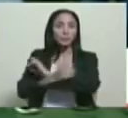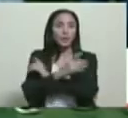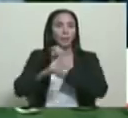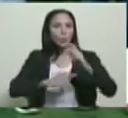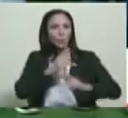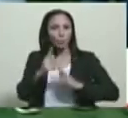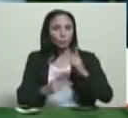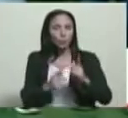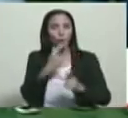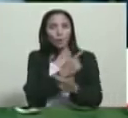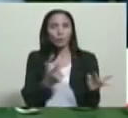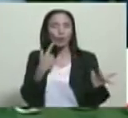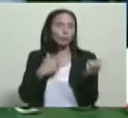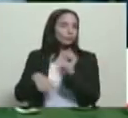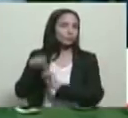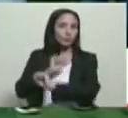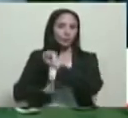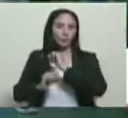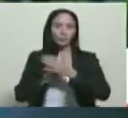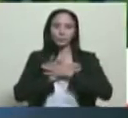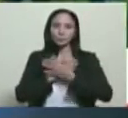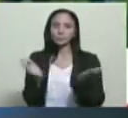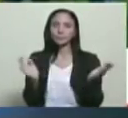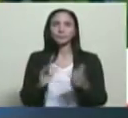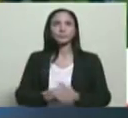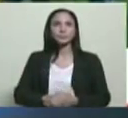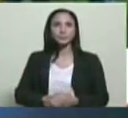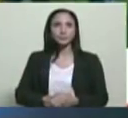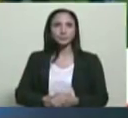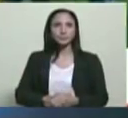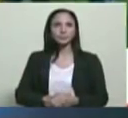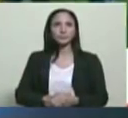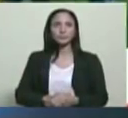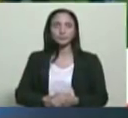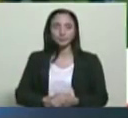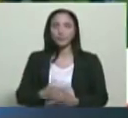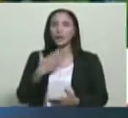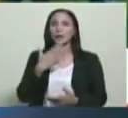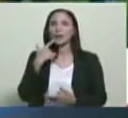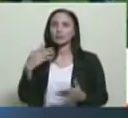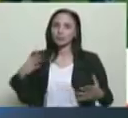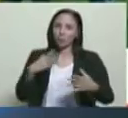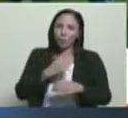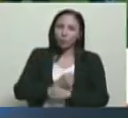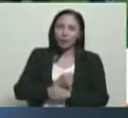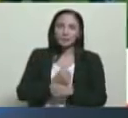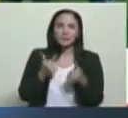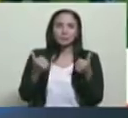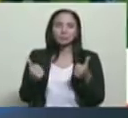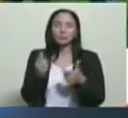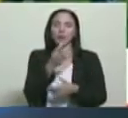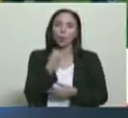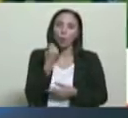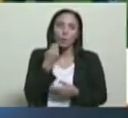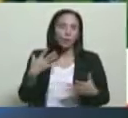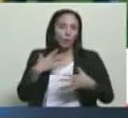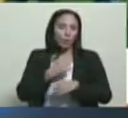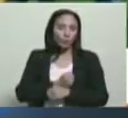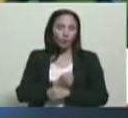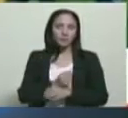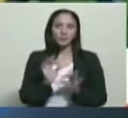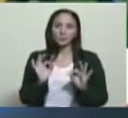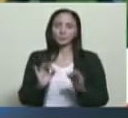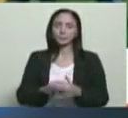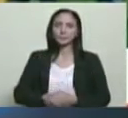y mañana en el escenario que sea necesario. Un fuerte abrazo, presidente, y gracias por confiar en la juventud, en el pueblo organizado, y vamos a